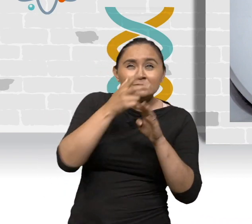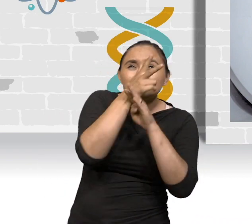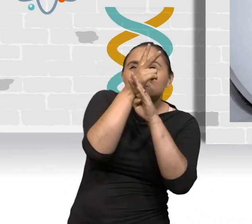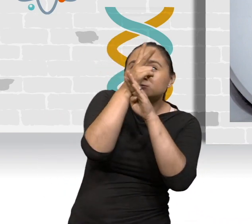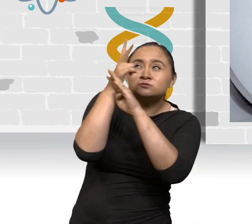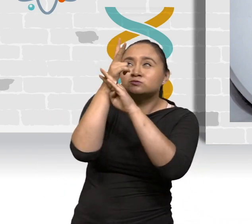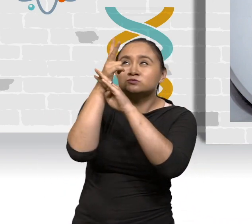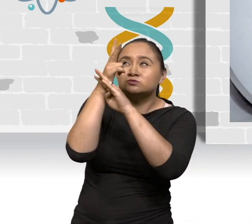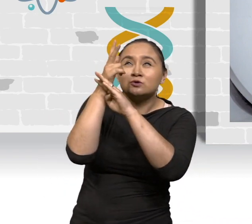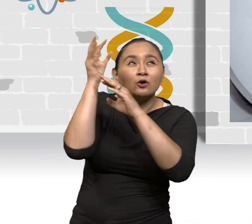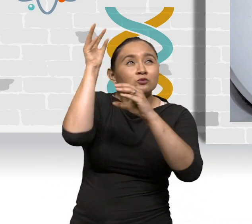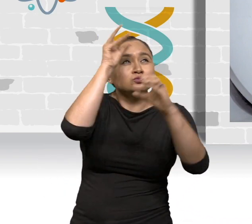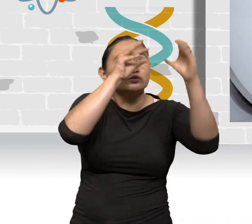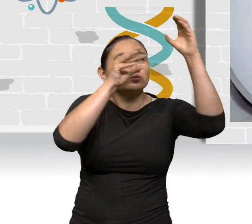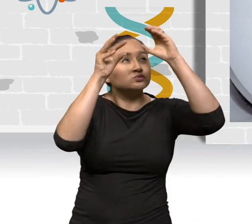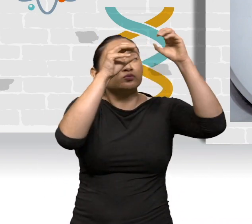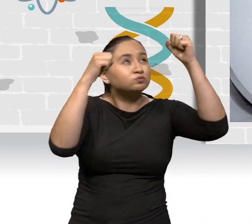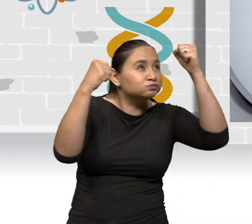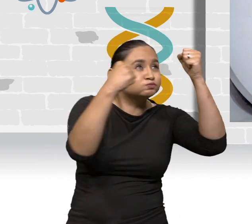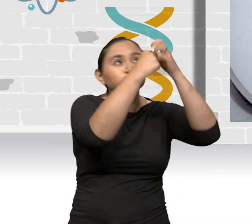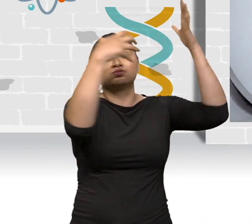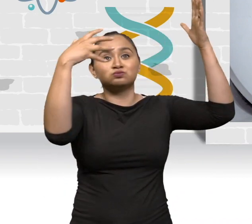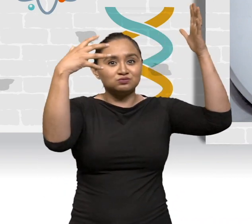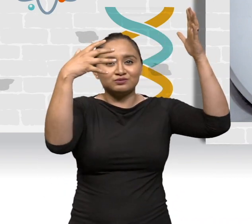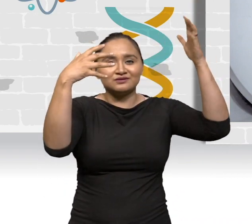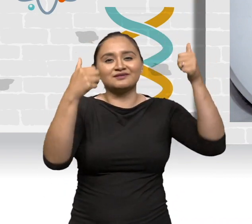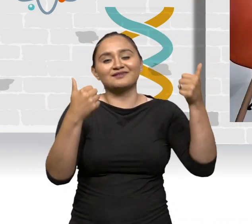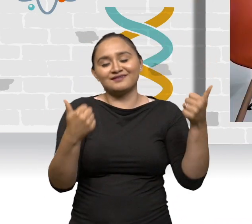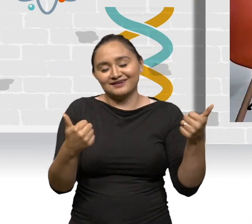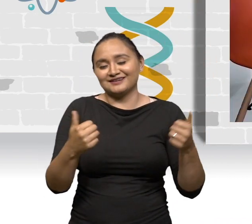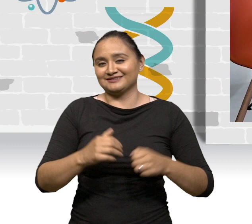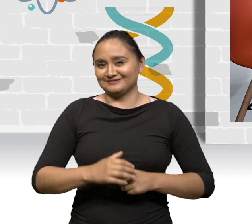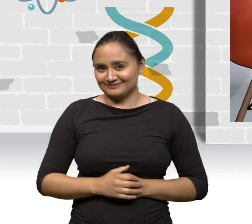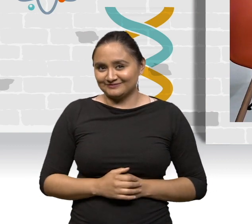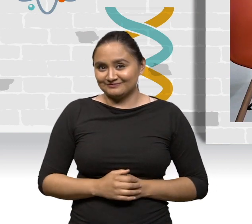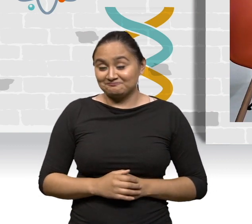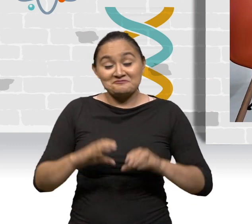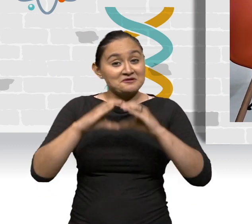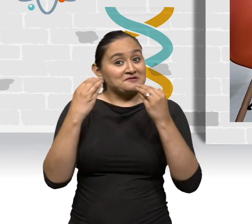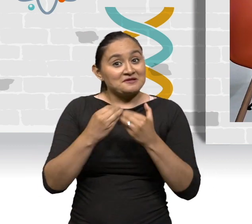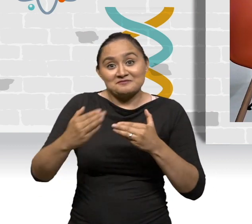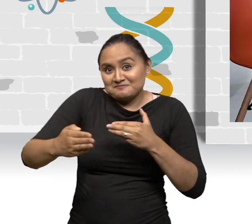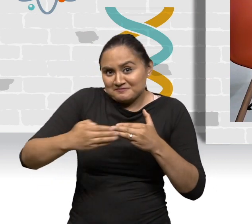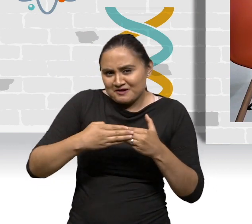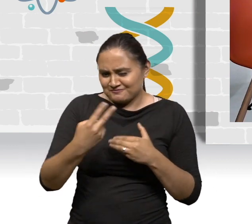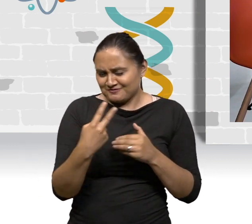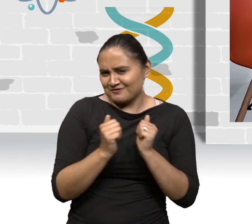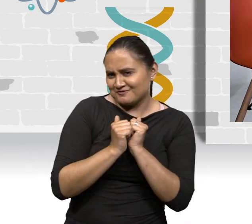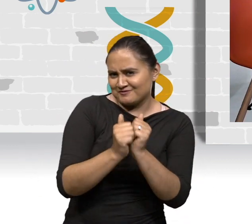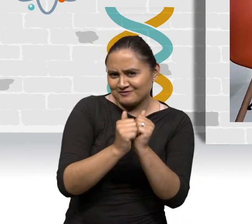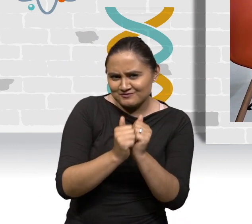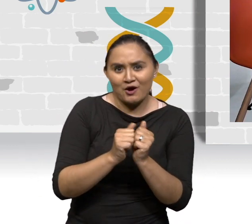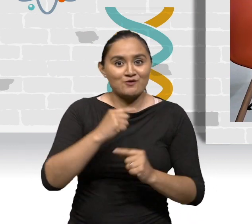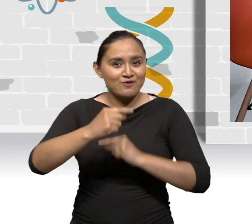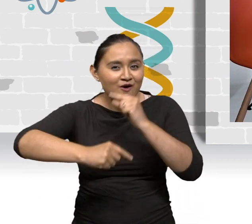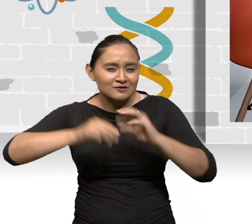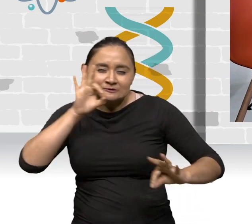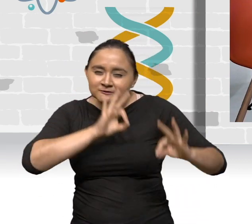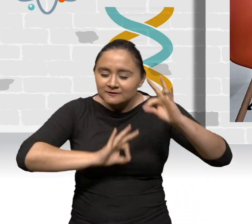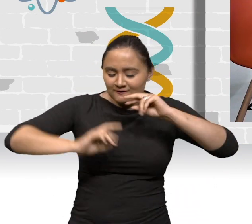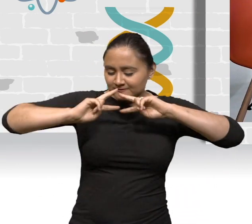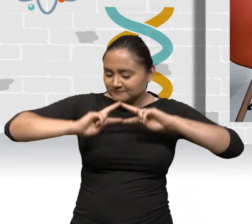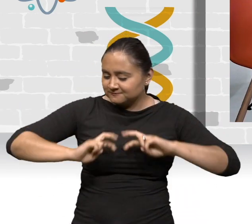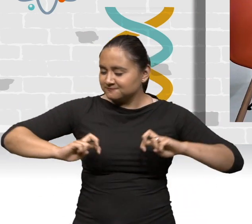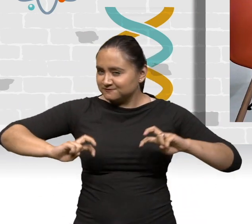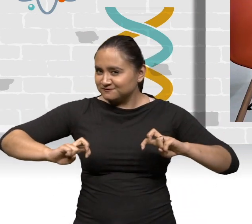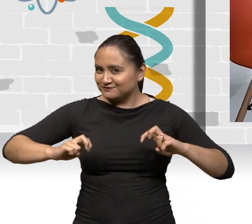grabar este evento para que tú lo disfrutes y aprendas más. Esto ha sido todo en la clase de hoy. Juntos iremos